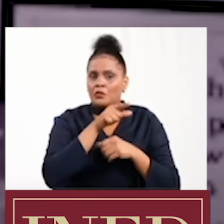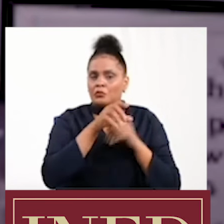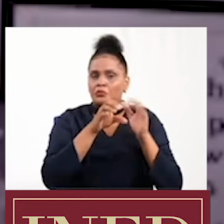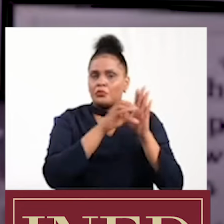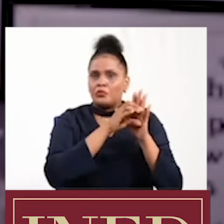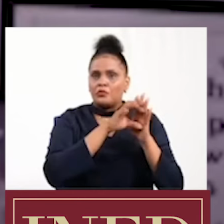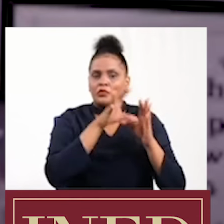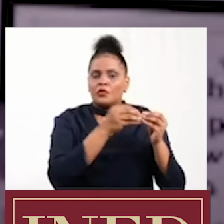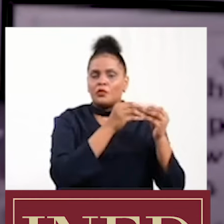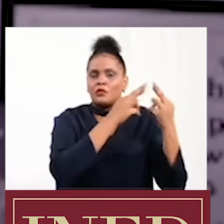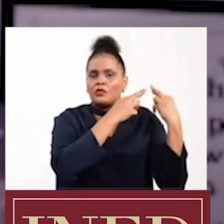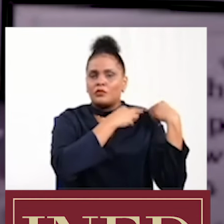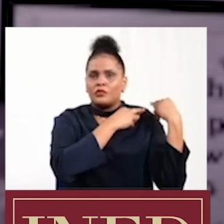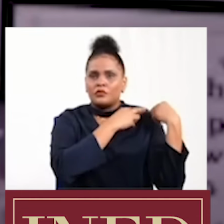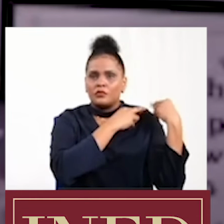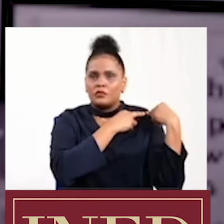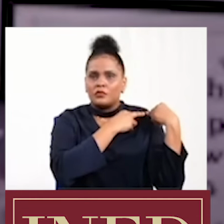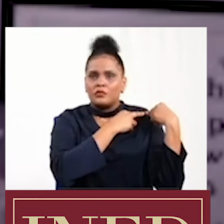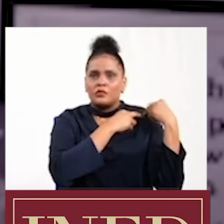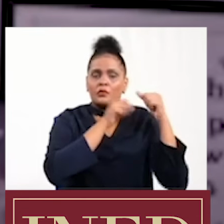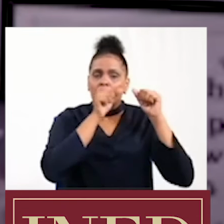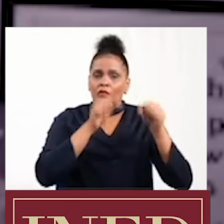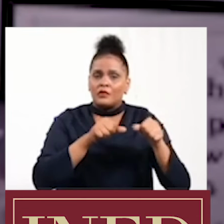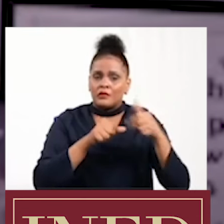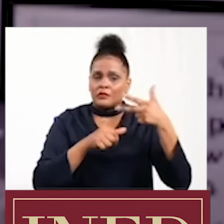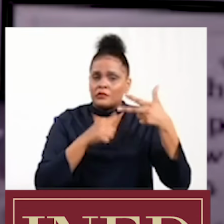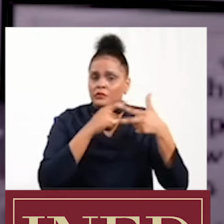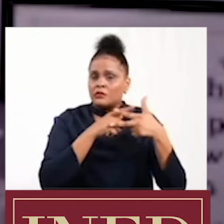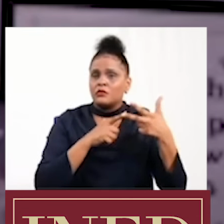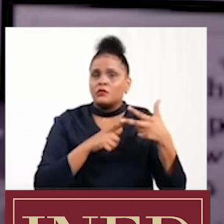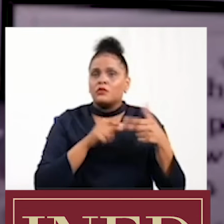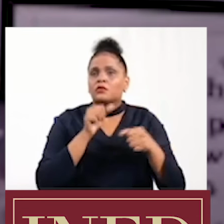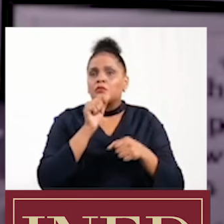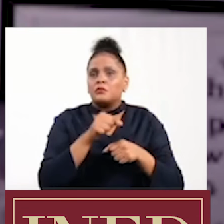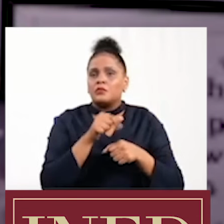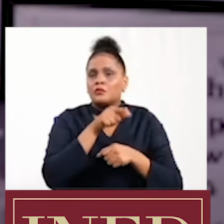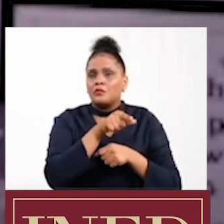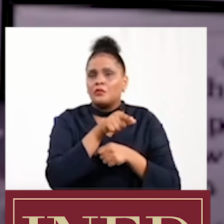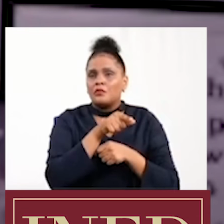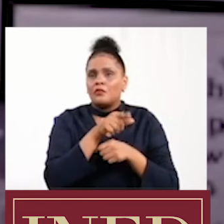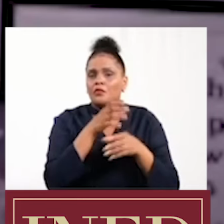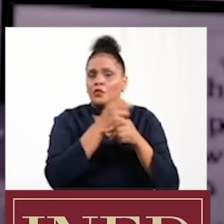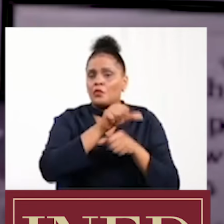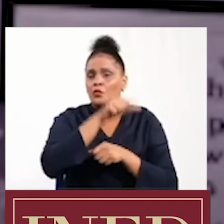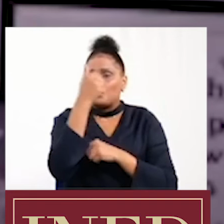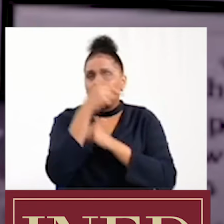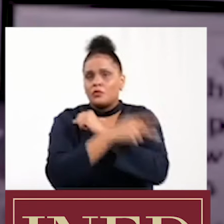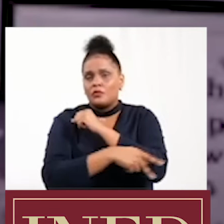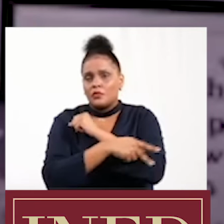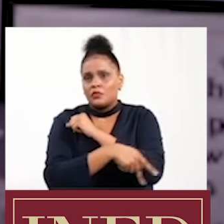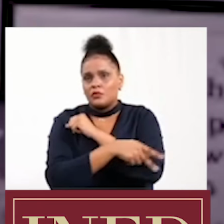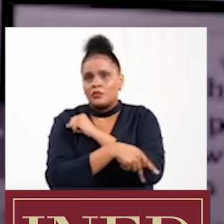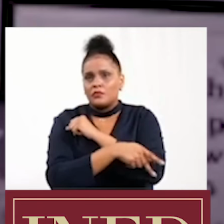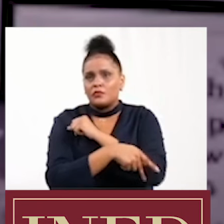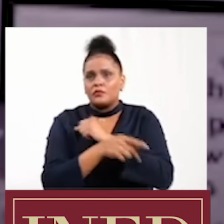a la corresponsabilidad lo que sucede es que en nuestro imaginario cultural no solamente en américa latina sino en otros países